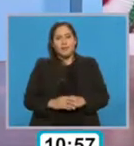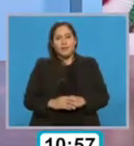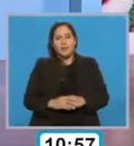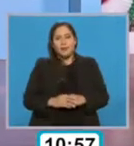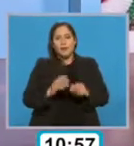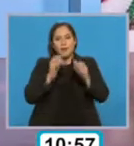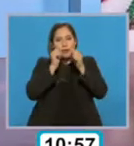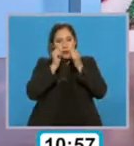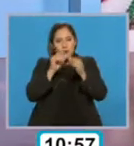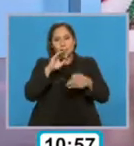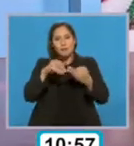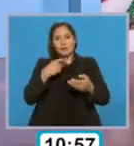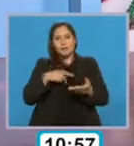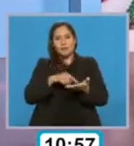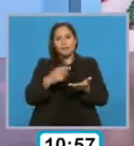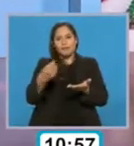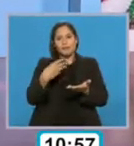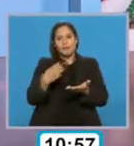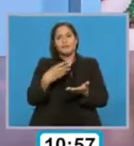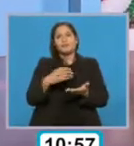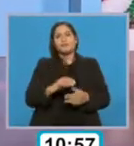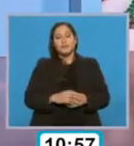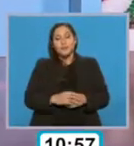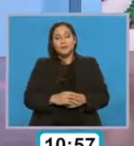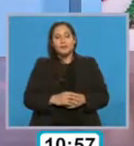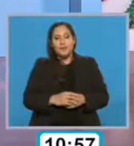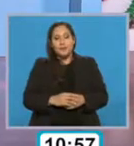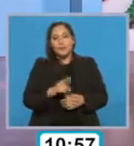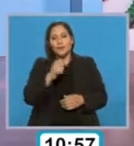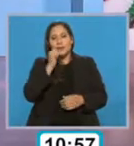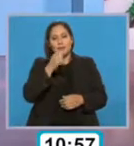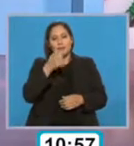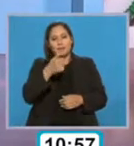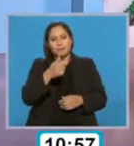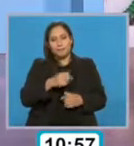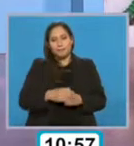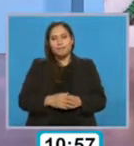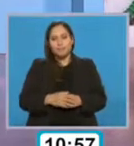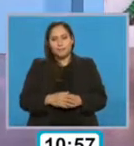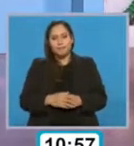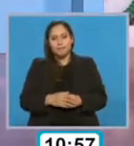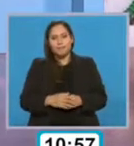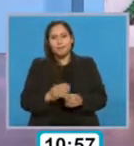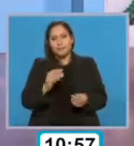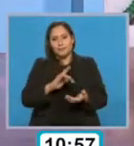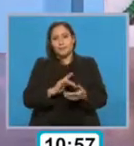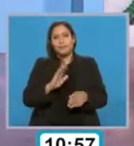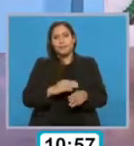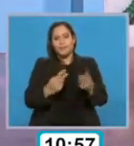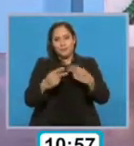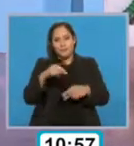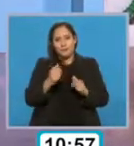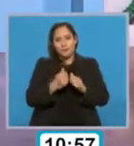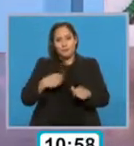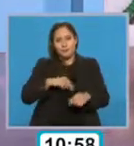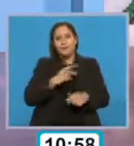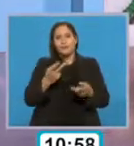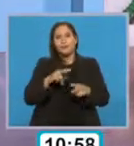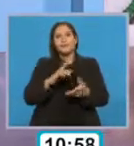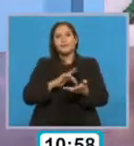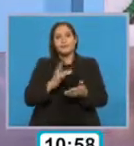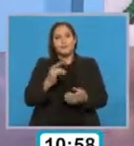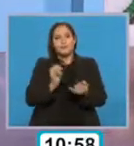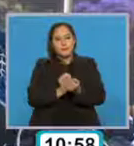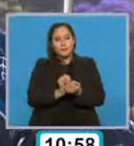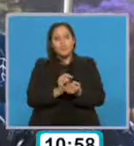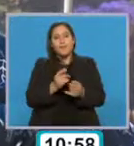de todo lo que el público te comenta y Exacto. está ahí dándote likes. Exactamente, pues Muchas, feliz. muchas gracias por estar aquí con nosotros. Al contrario, muchas gracias. Y así arrancamos